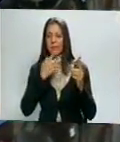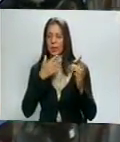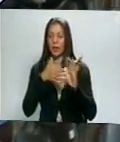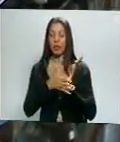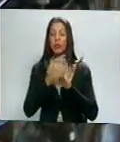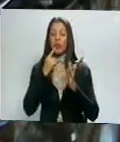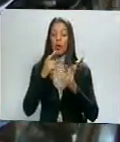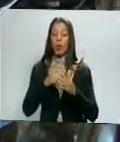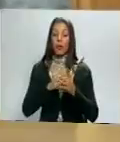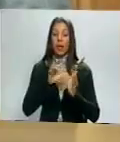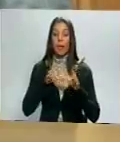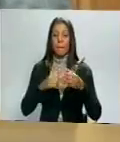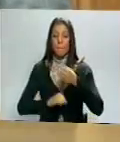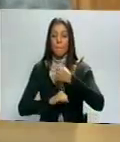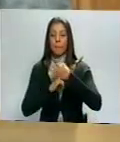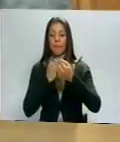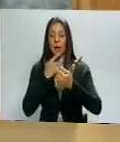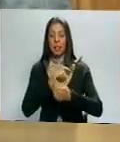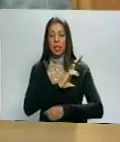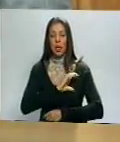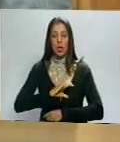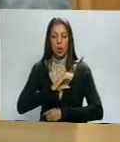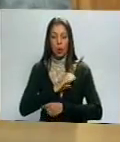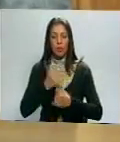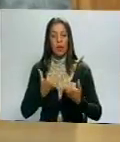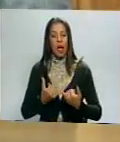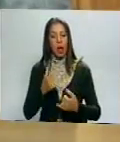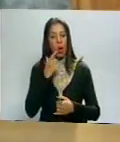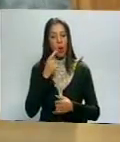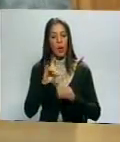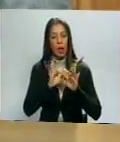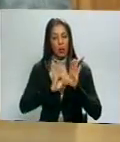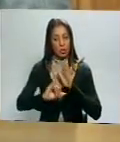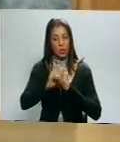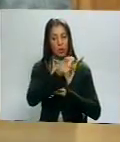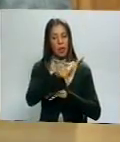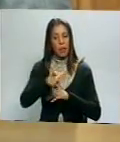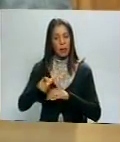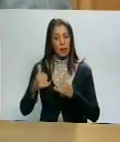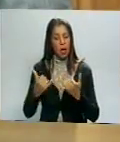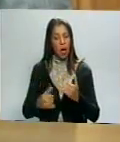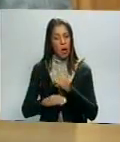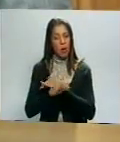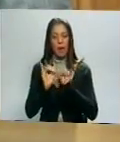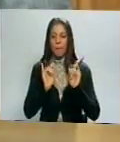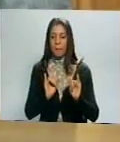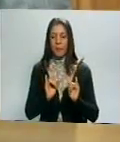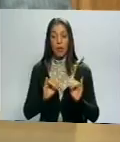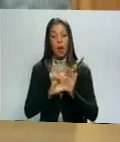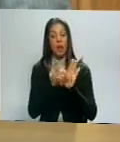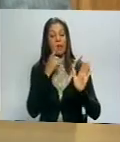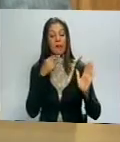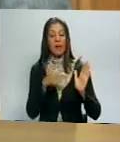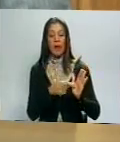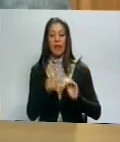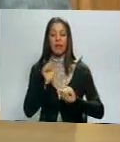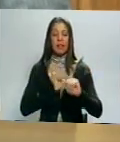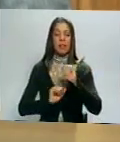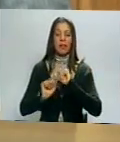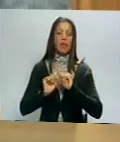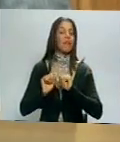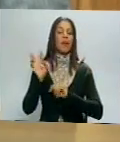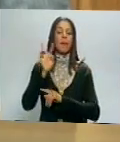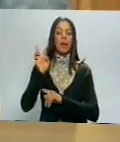en las bases comiciales de convocatoria de la actual Asamblea Nacional Constituyente. De igual forma, esta ley defiende la jurisdicción